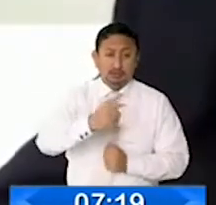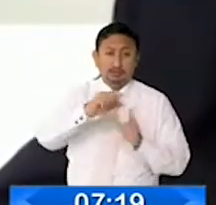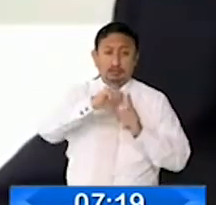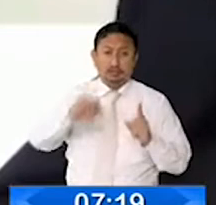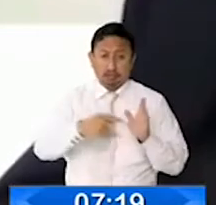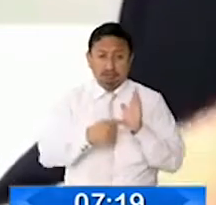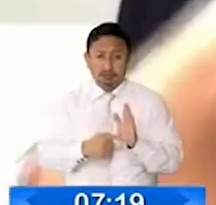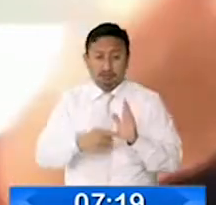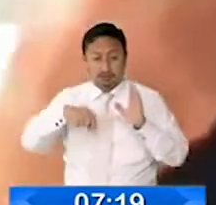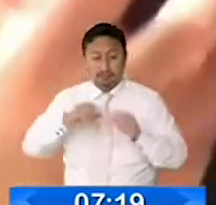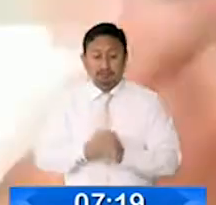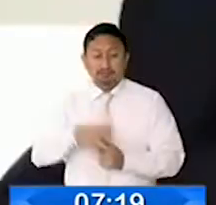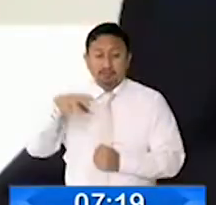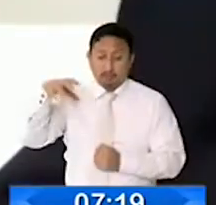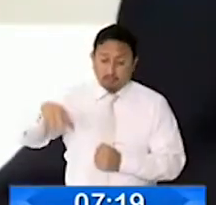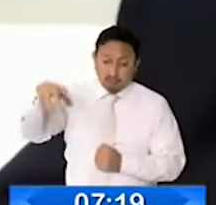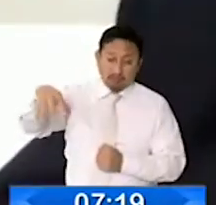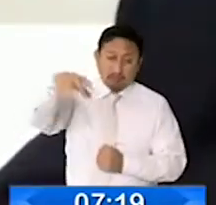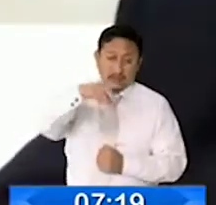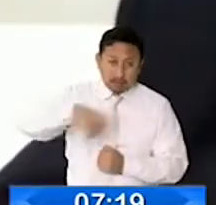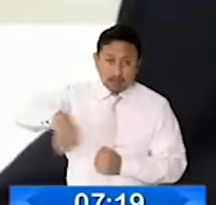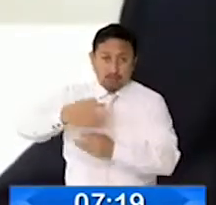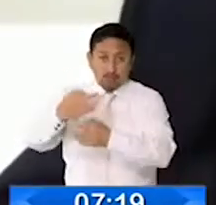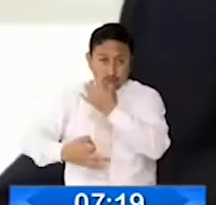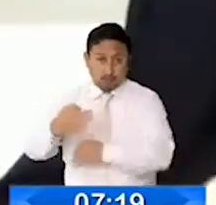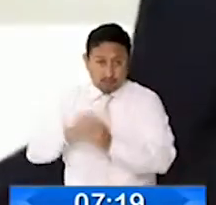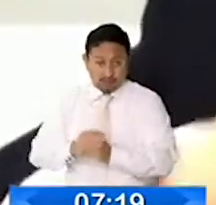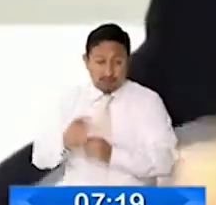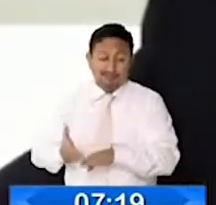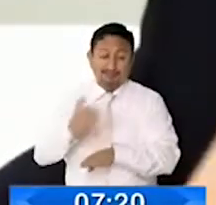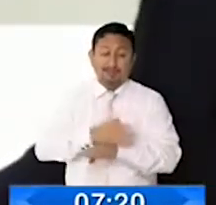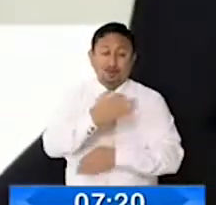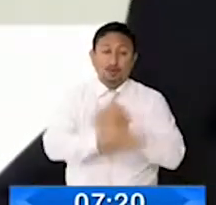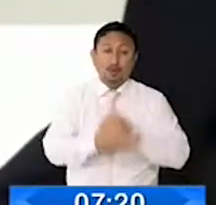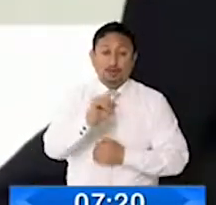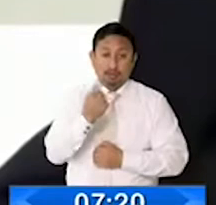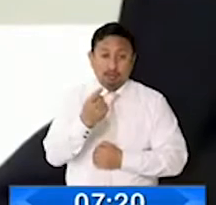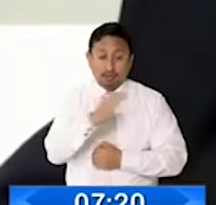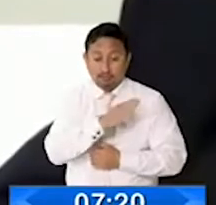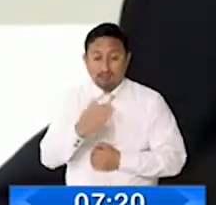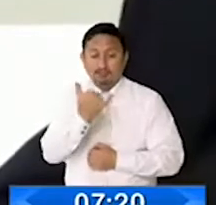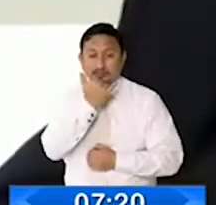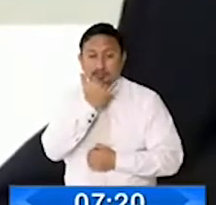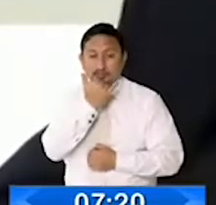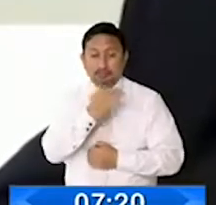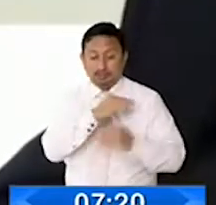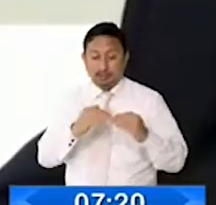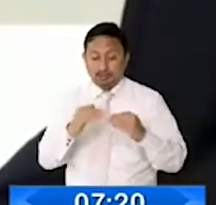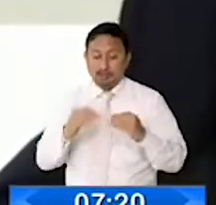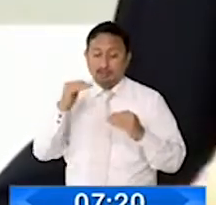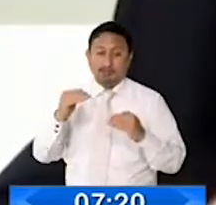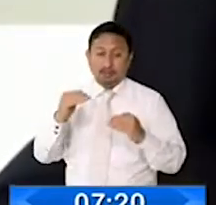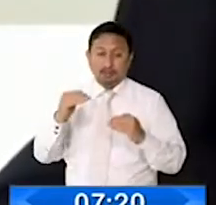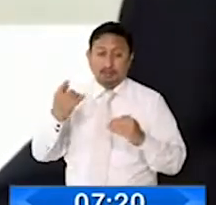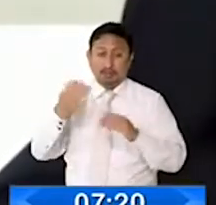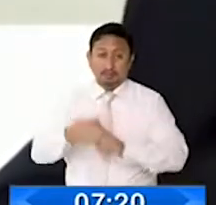sistema. Es decir, las cortes provinciales tienen la oportunidad de corregir lo que han hecho los jueces de primer nivel y a su vez la Corte Nacional, sus